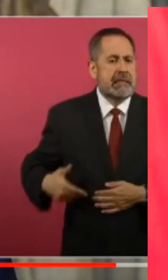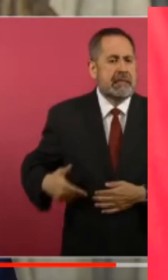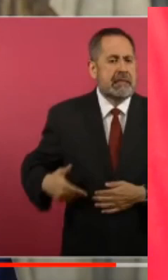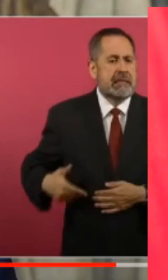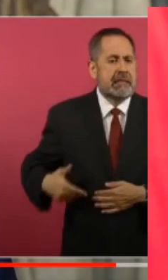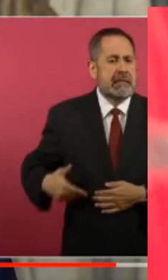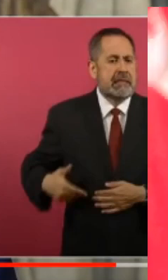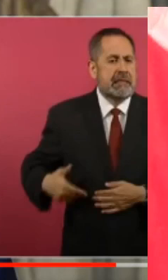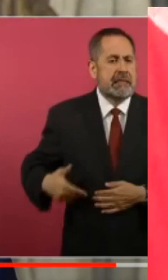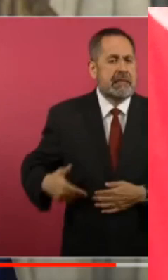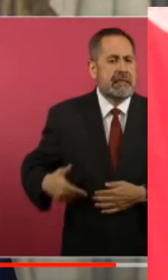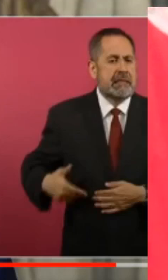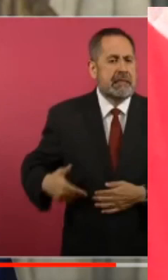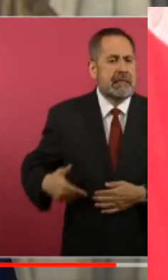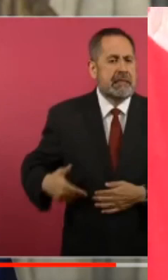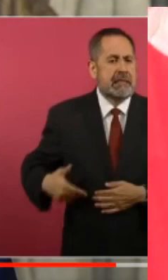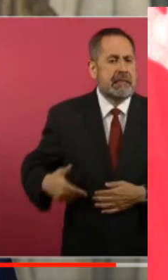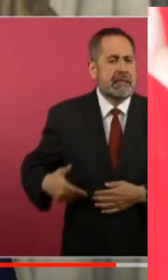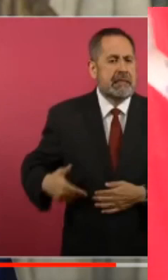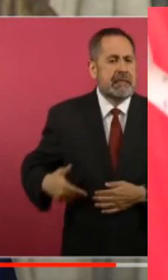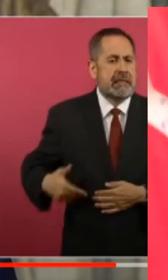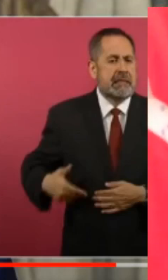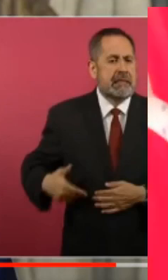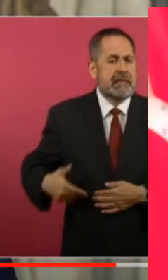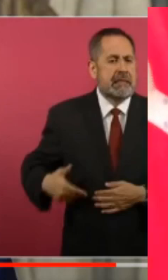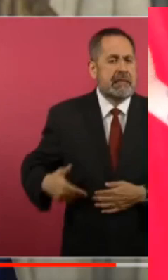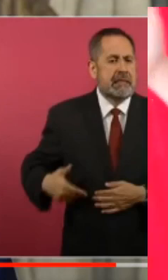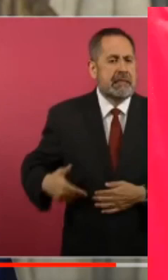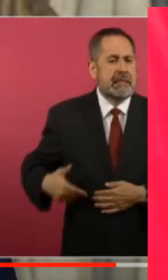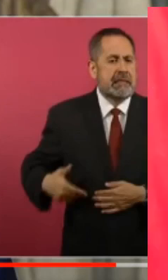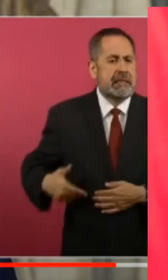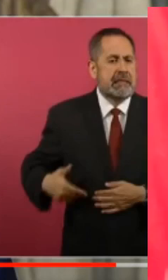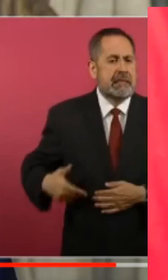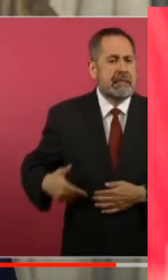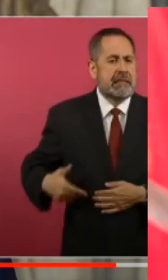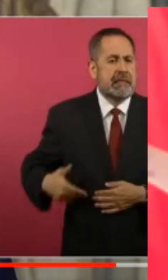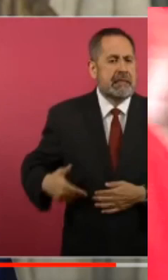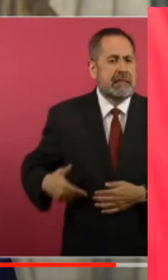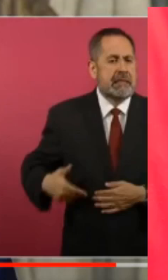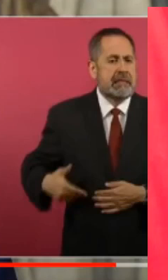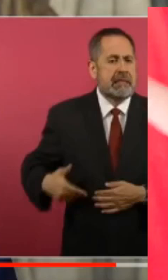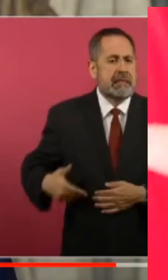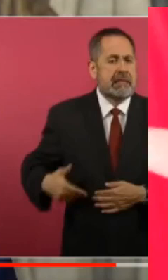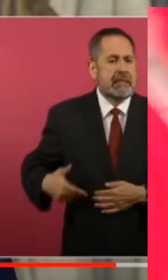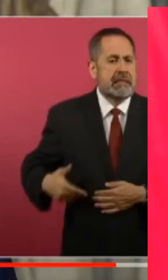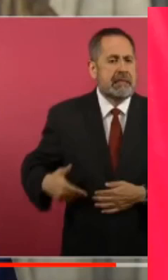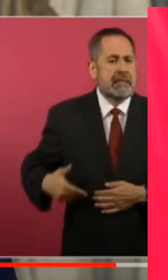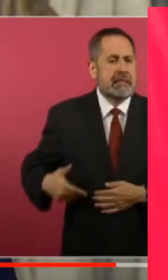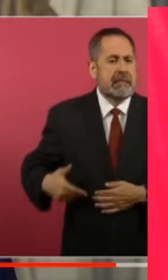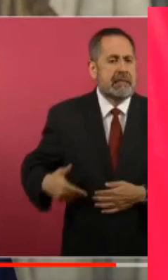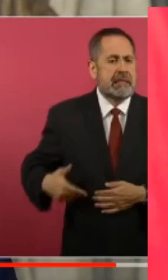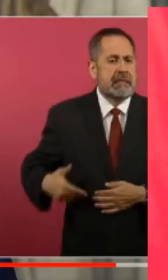funcionario público. Vivo en la justa medianía, la neta. La neta, el Maca sale el mes, así,